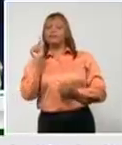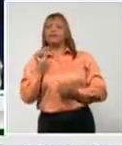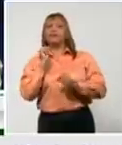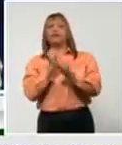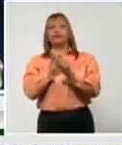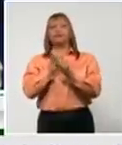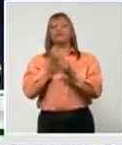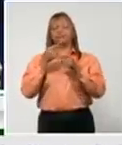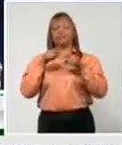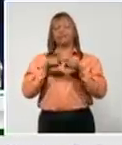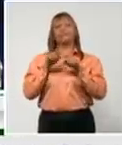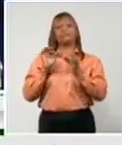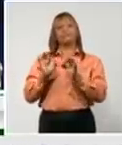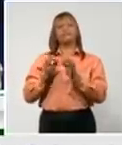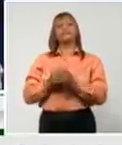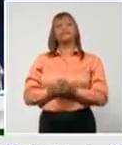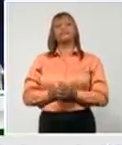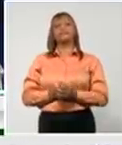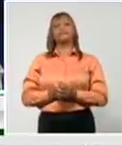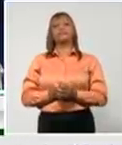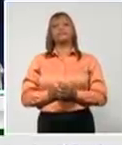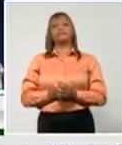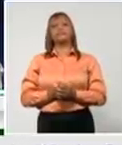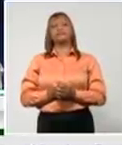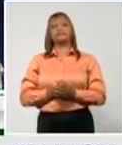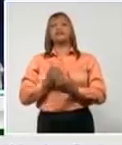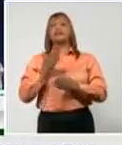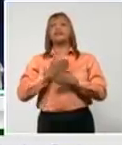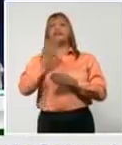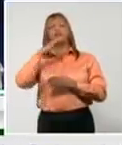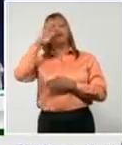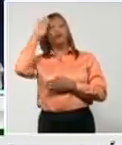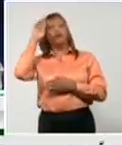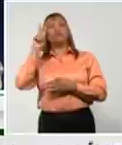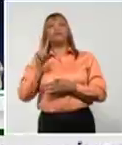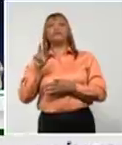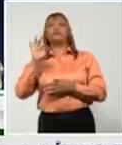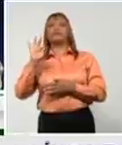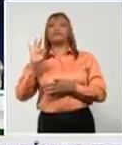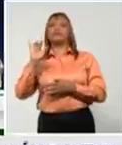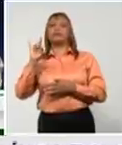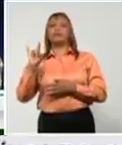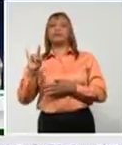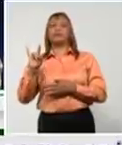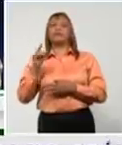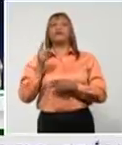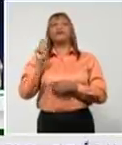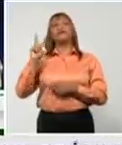nuestros laboratorios. En el de Santiago de Cuba, 289, en el de Villa Clara,